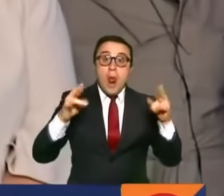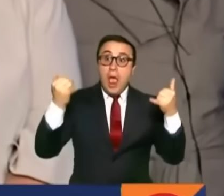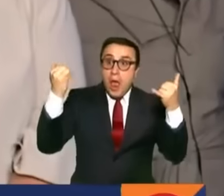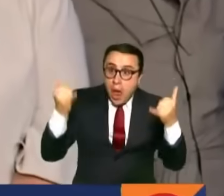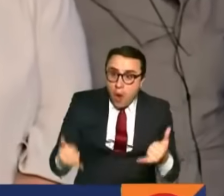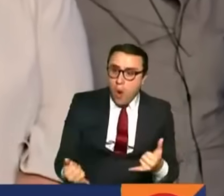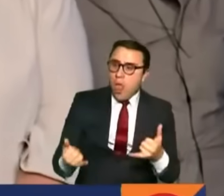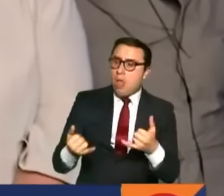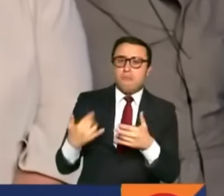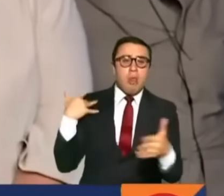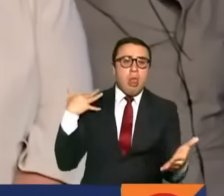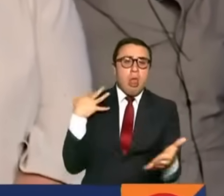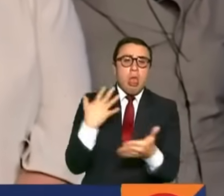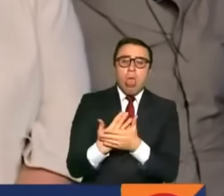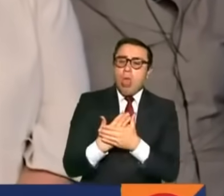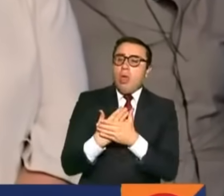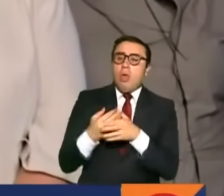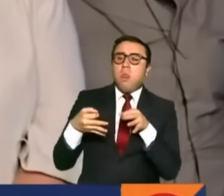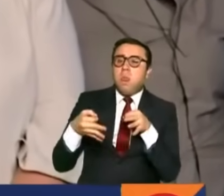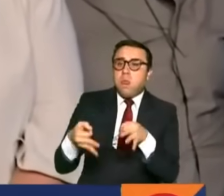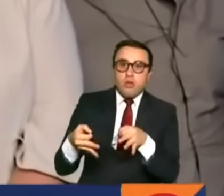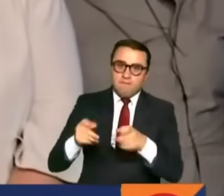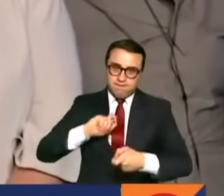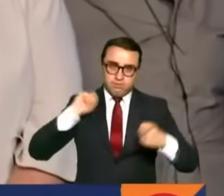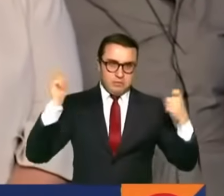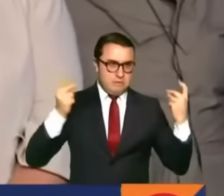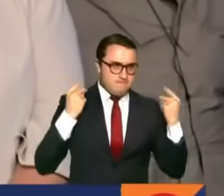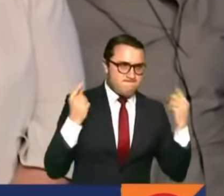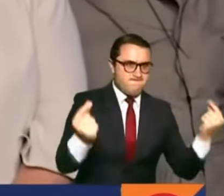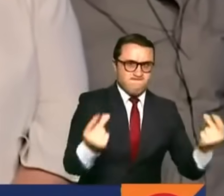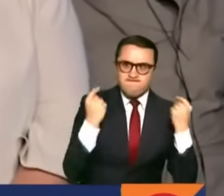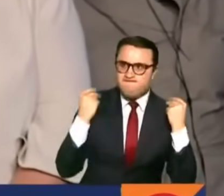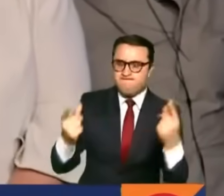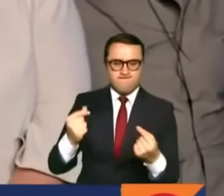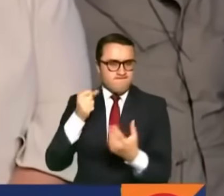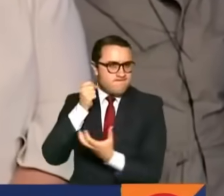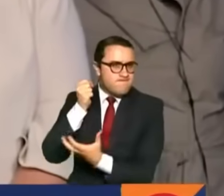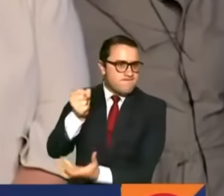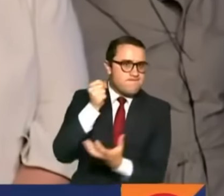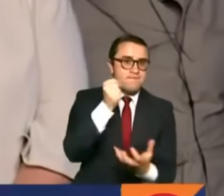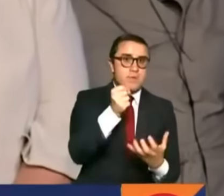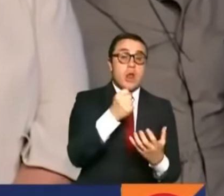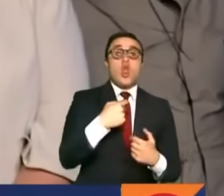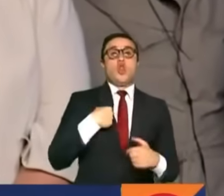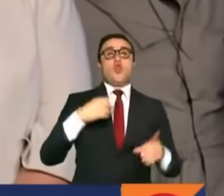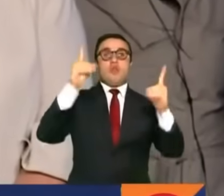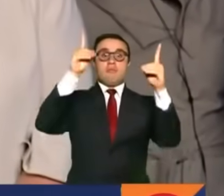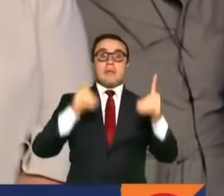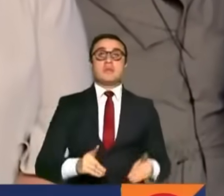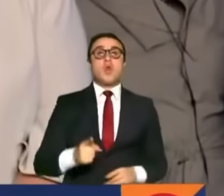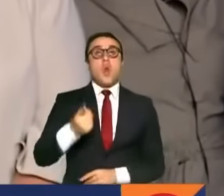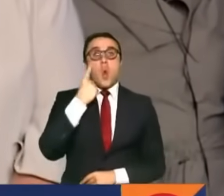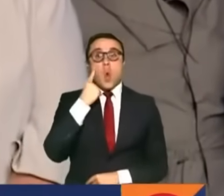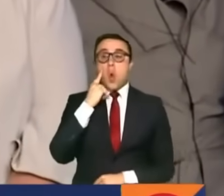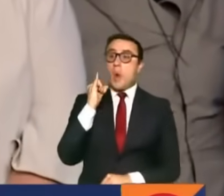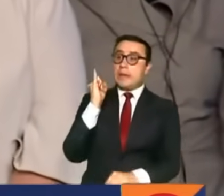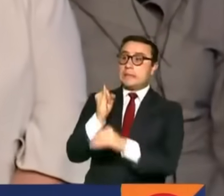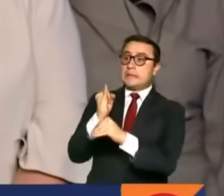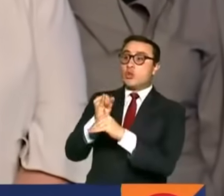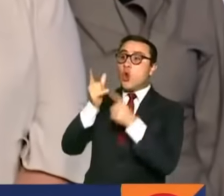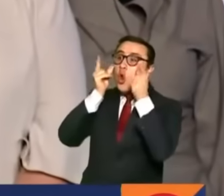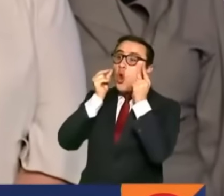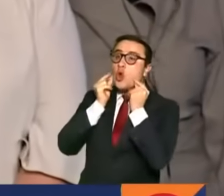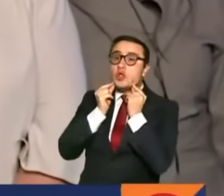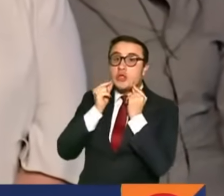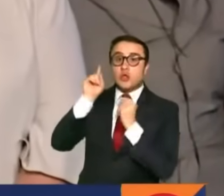acelerarse. La decisión que yo he tomado ante esta realidad es que ya no son las instituciones que salieron del gobierno